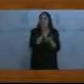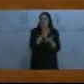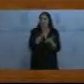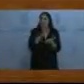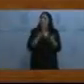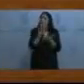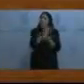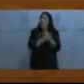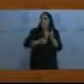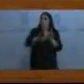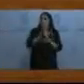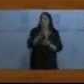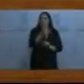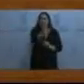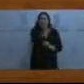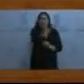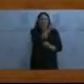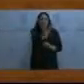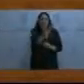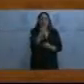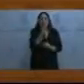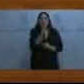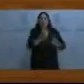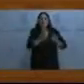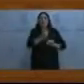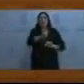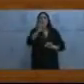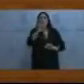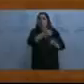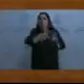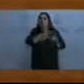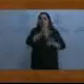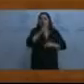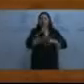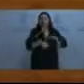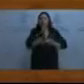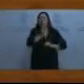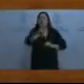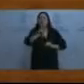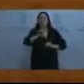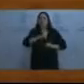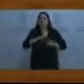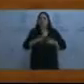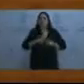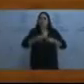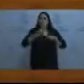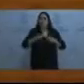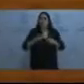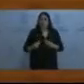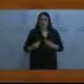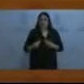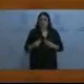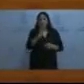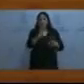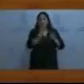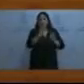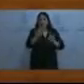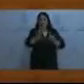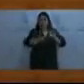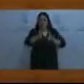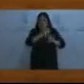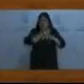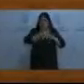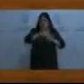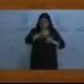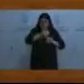bien, que ya había arreglado usted 11 problemas, creo que decía, dando 11 pasos firmes y seguros. De los 11 problemas que había resuelto se mencionaba, no sé si por